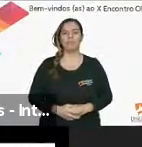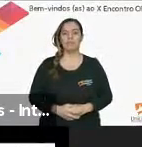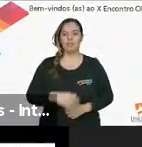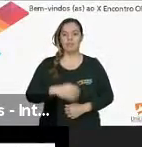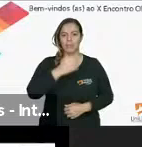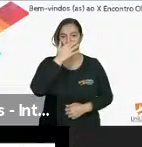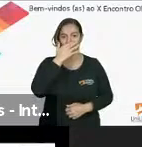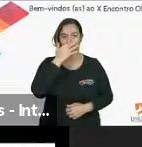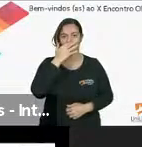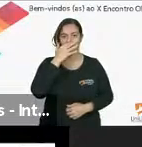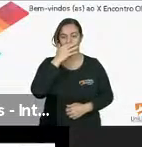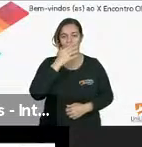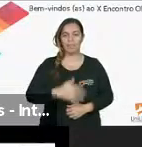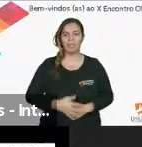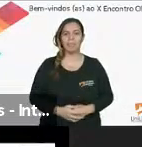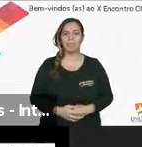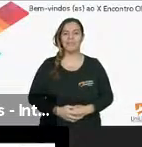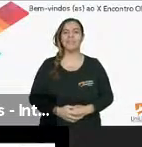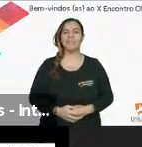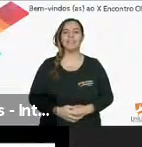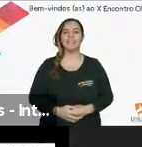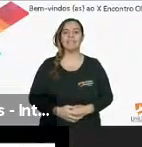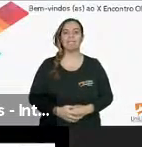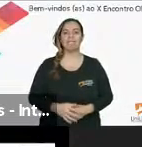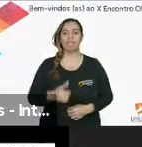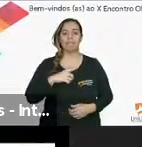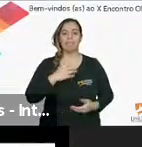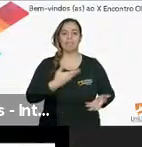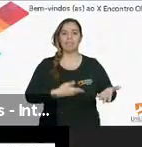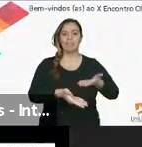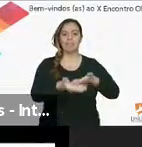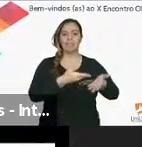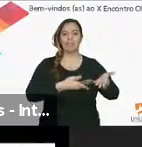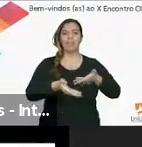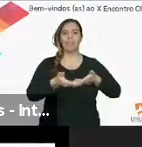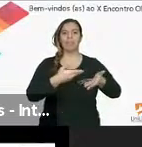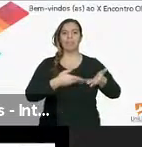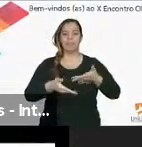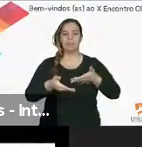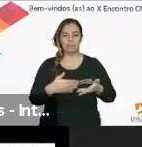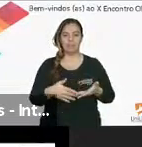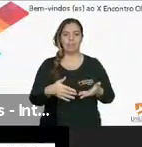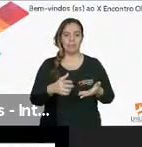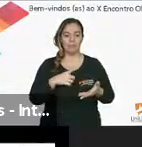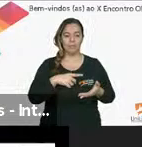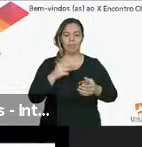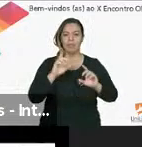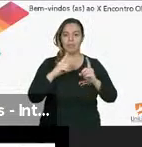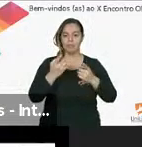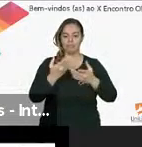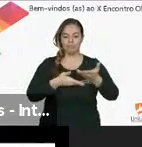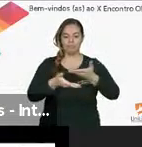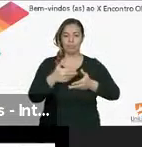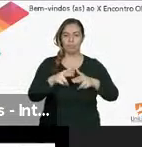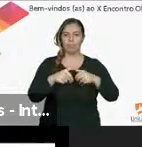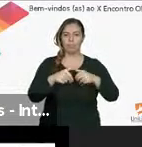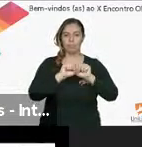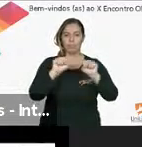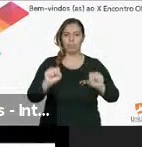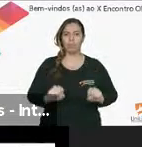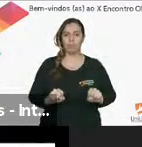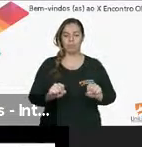o cambio de la postura o el modo de relación del organismo con el medio depende de la dinámica estructural sistémica.